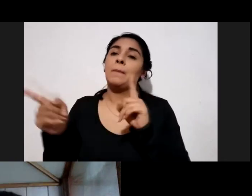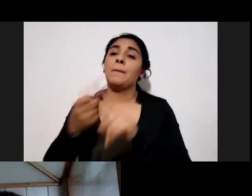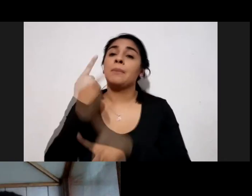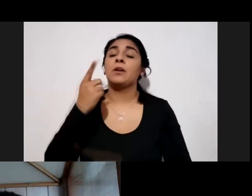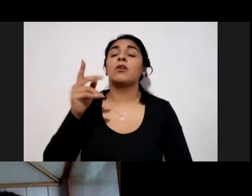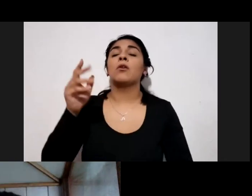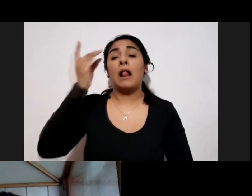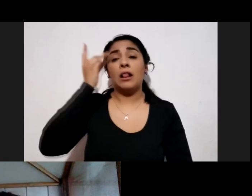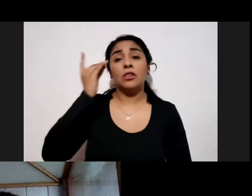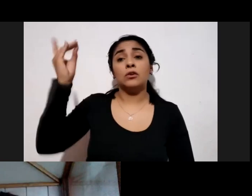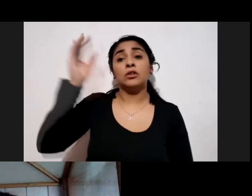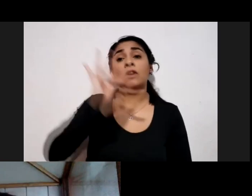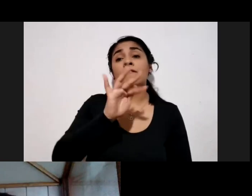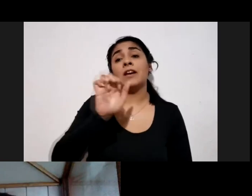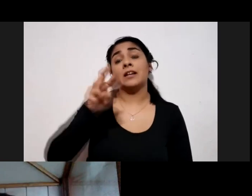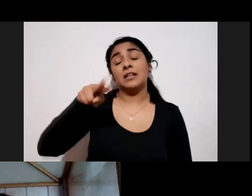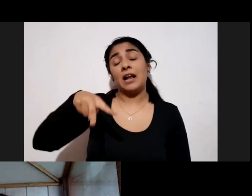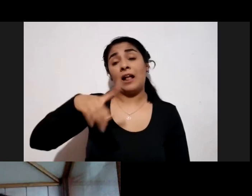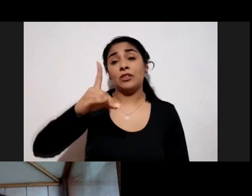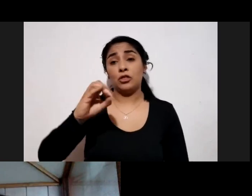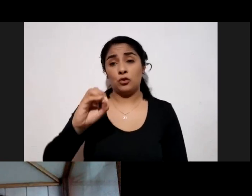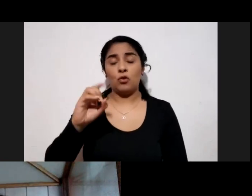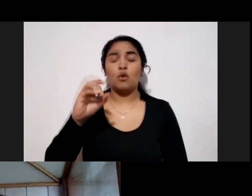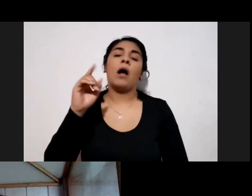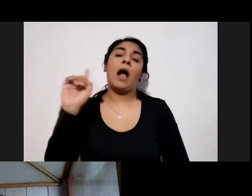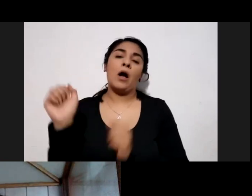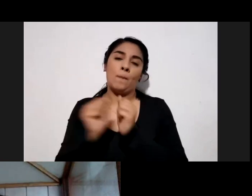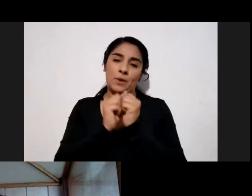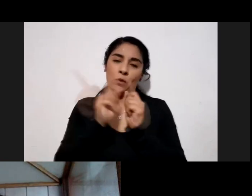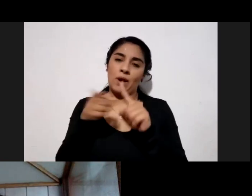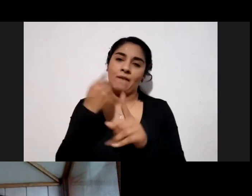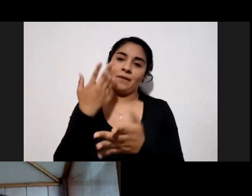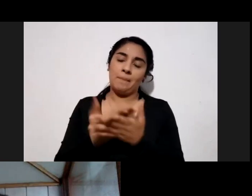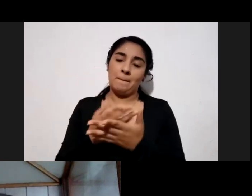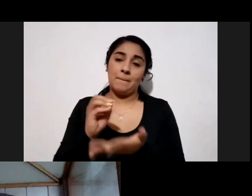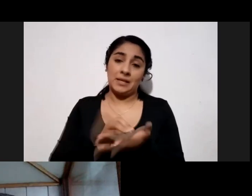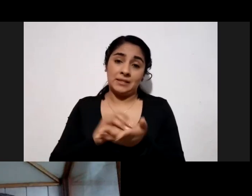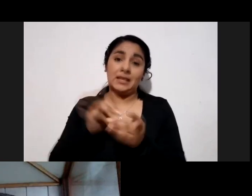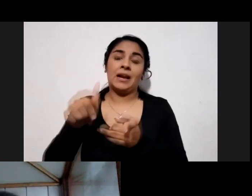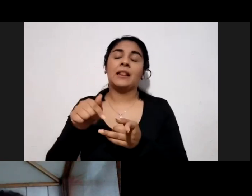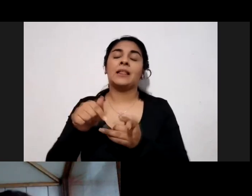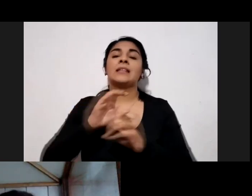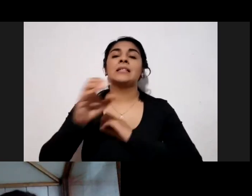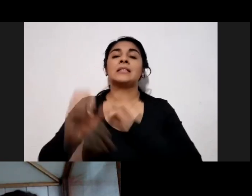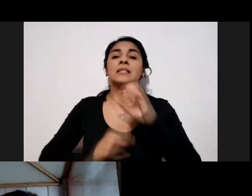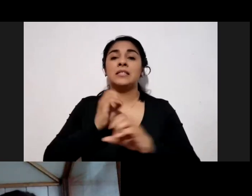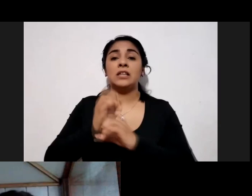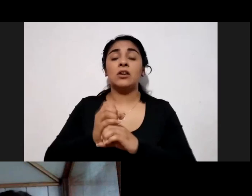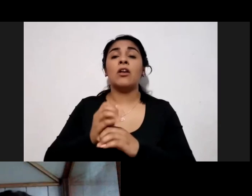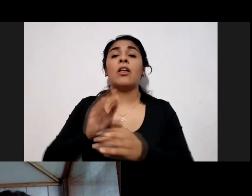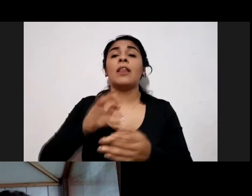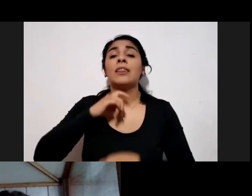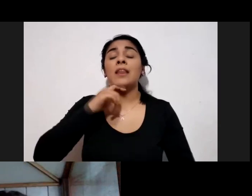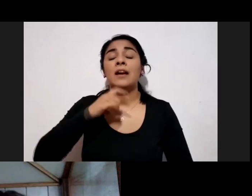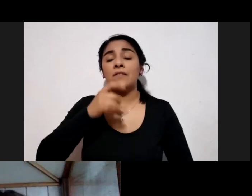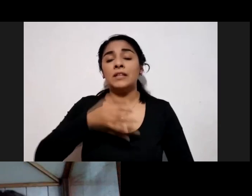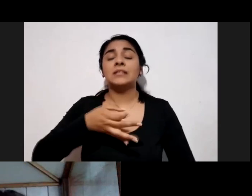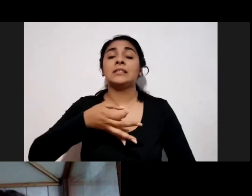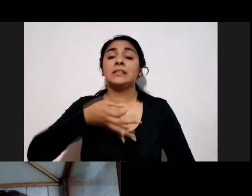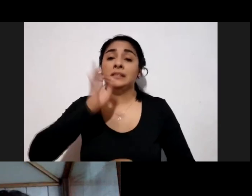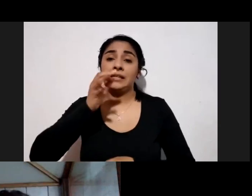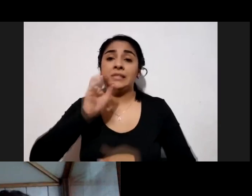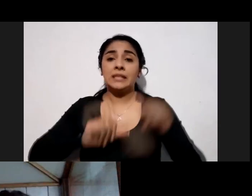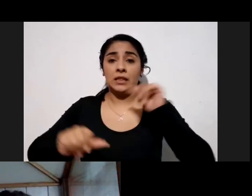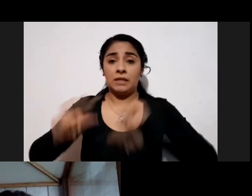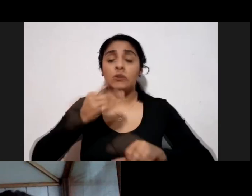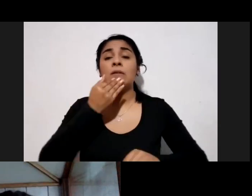doctor Fernando Valientes por acompañarnos una vez más en este ciclo de Cafés Científicos, a nuestros intérpretes también,